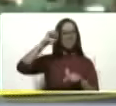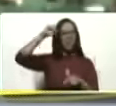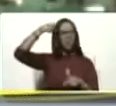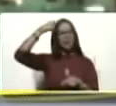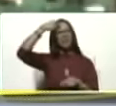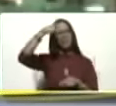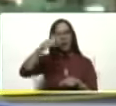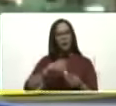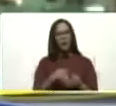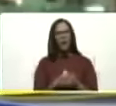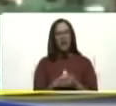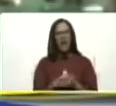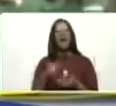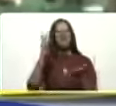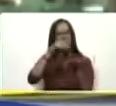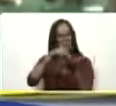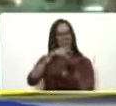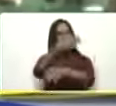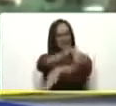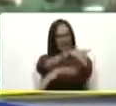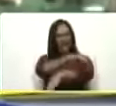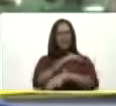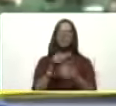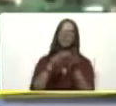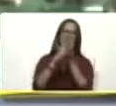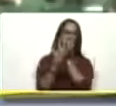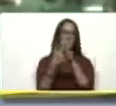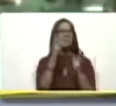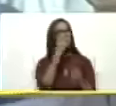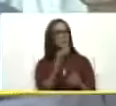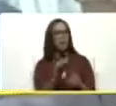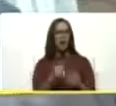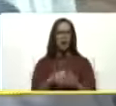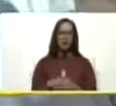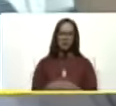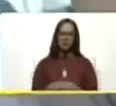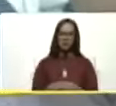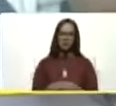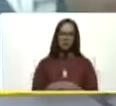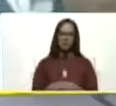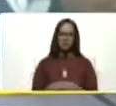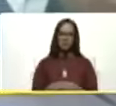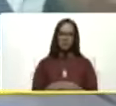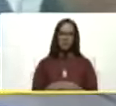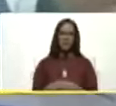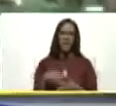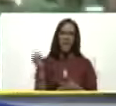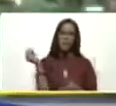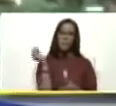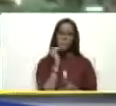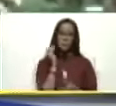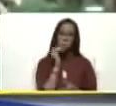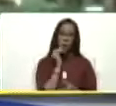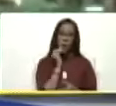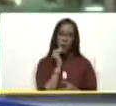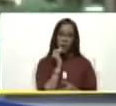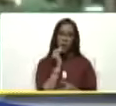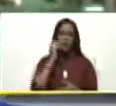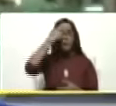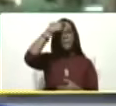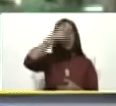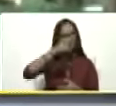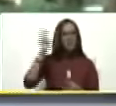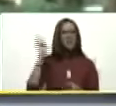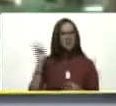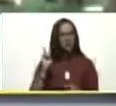y ahí salen para las calles y se van para un barrio. a los patarucos, pueblo de